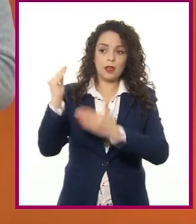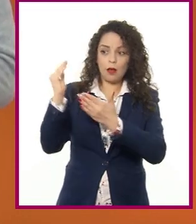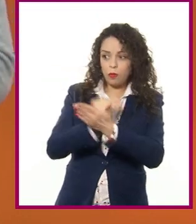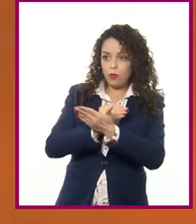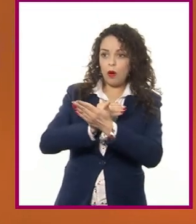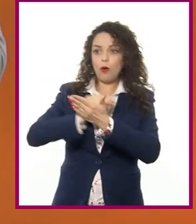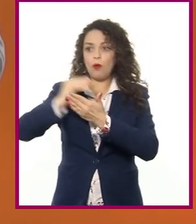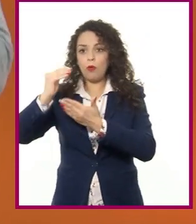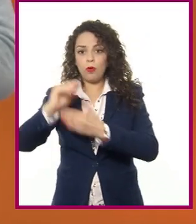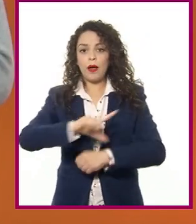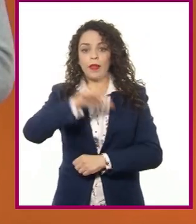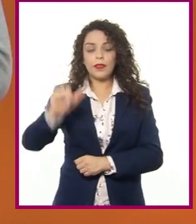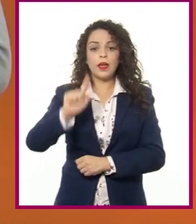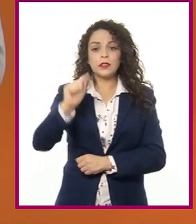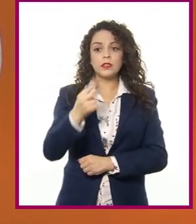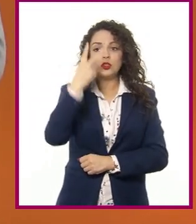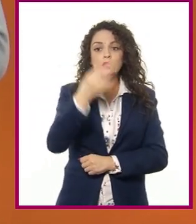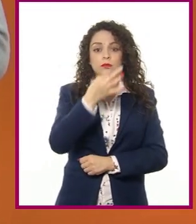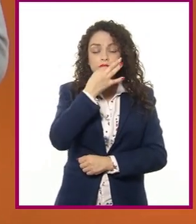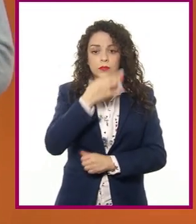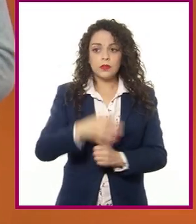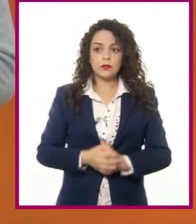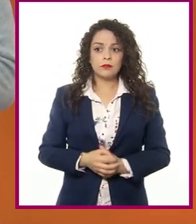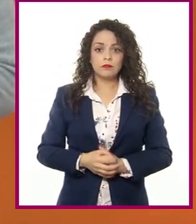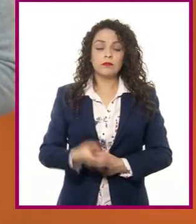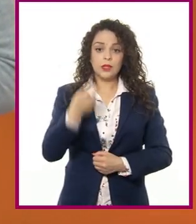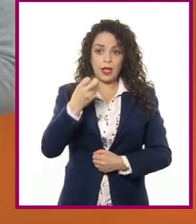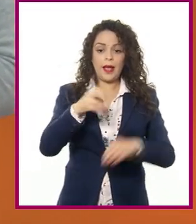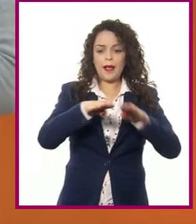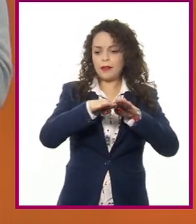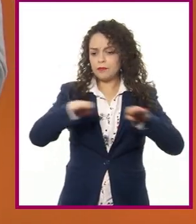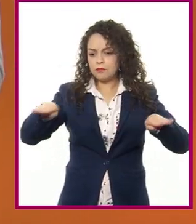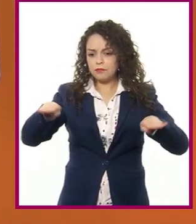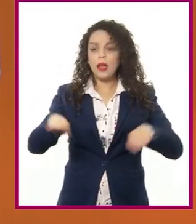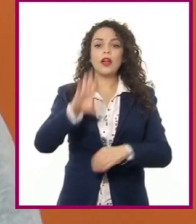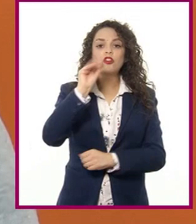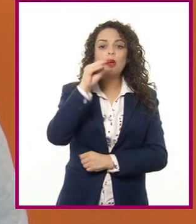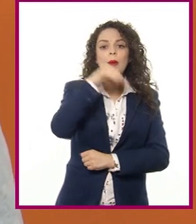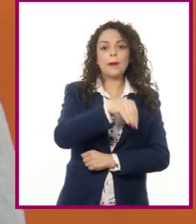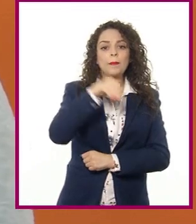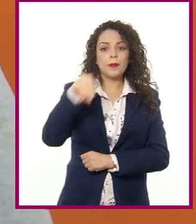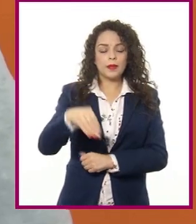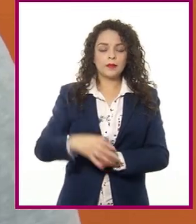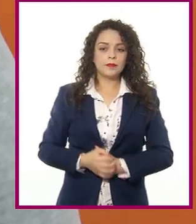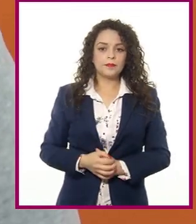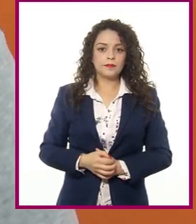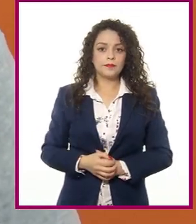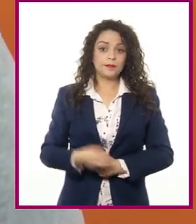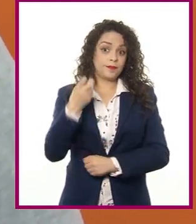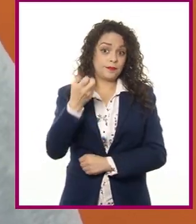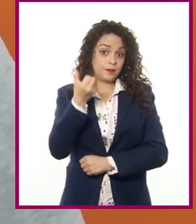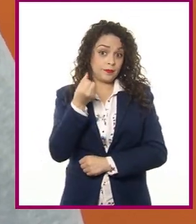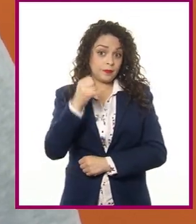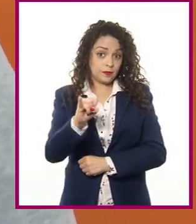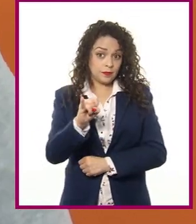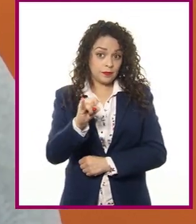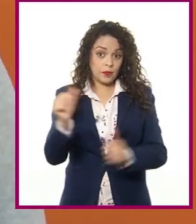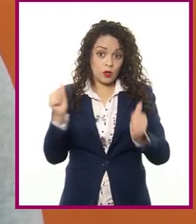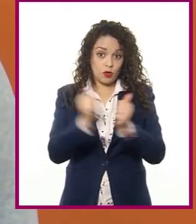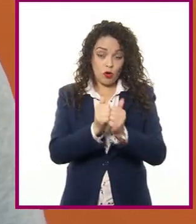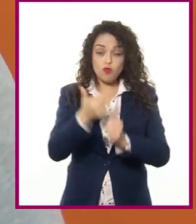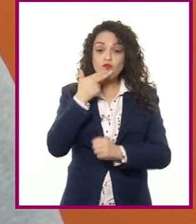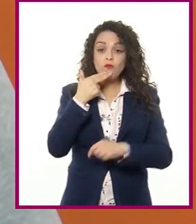hasta después de 72 minutos. Se estabilizó en 90 milímetros de mercurio. Es así como por medio de la